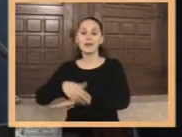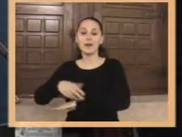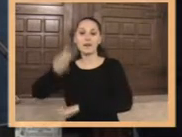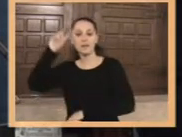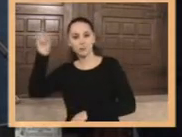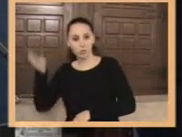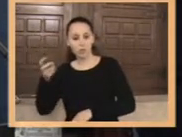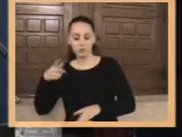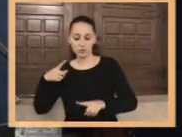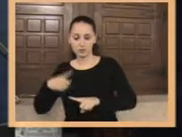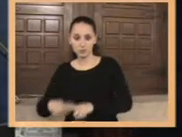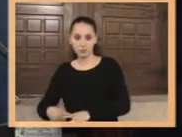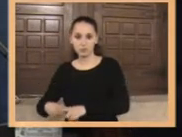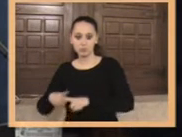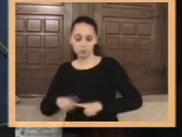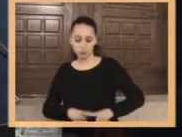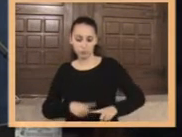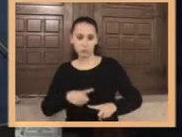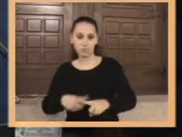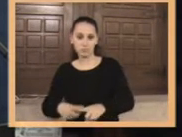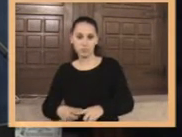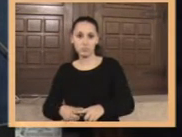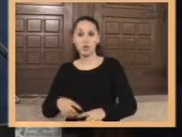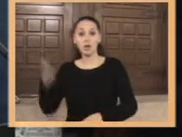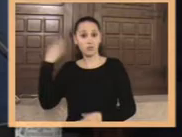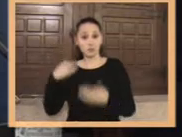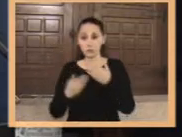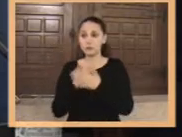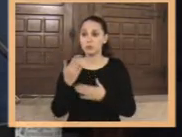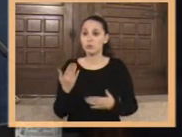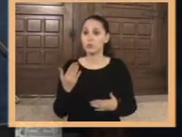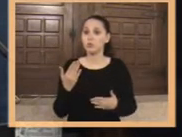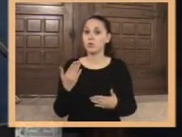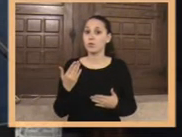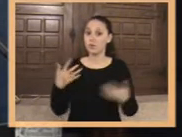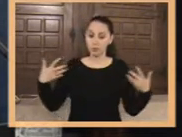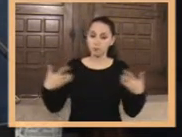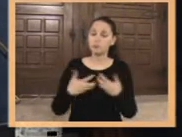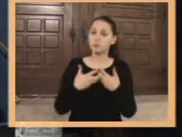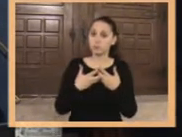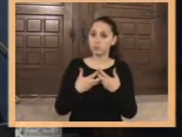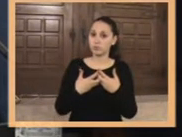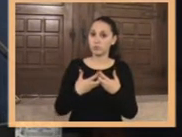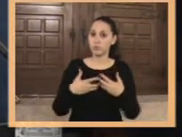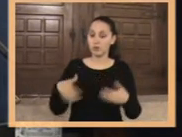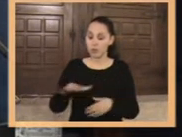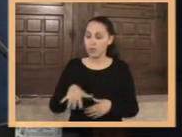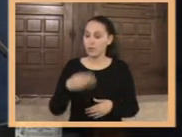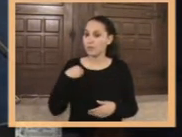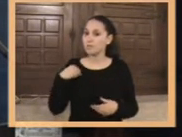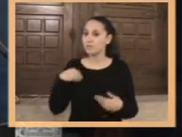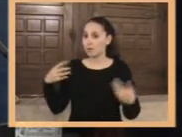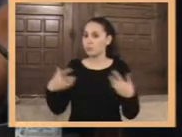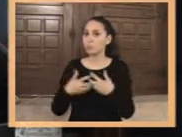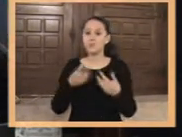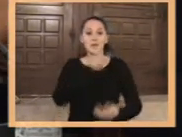Luis de Zúñiga. Ese es el otro día hubo un percance allí. Yo he tenido la oportunidad de hablar en varias ocasiones con los propietarios. La policía local está viendo